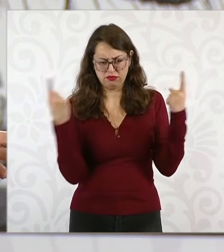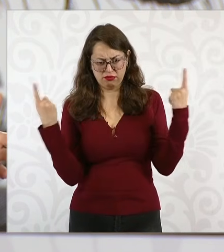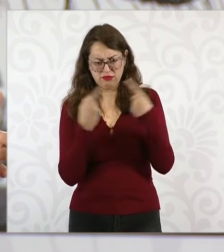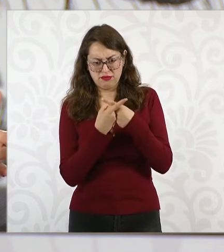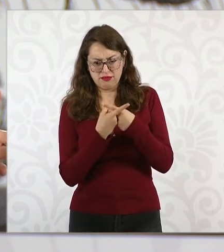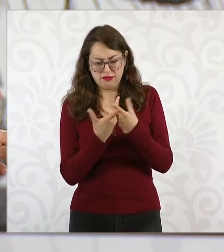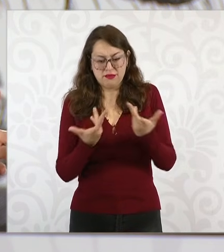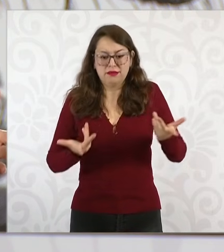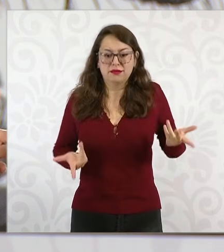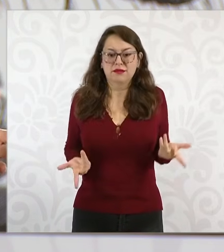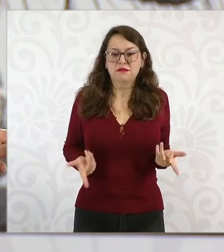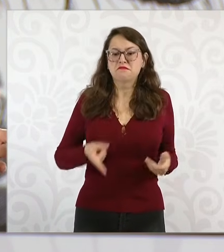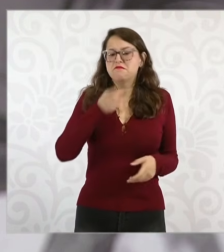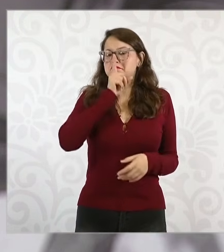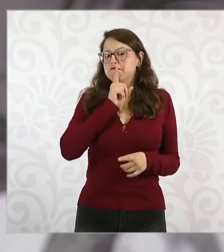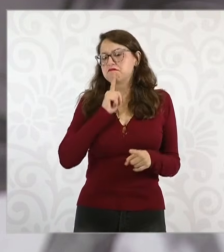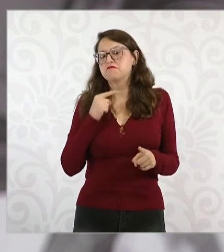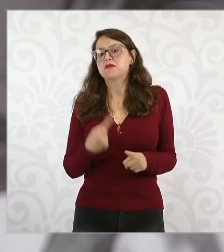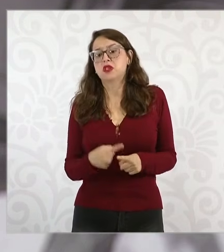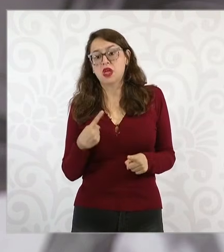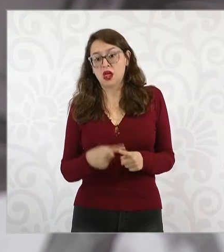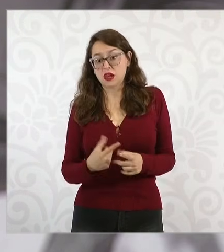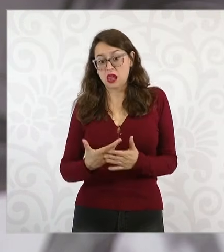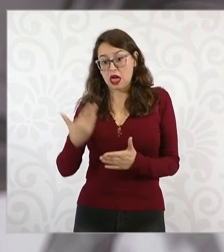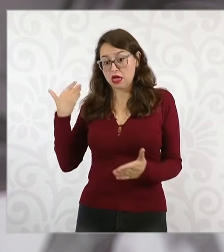¿Quién mintió?